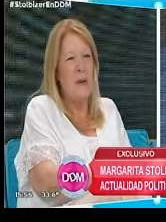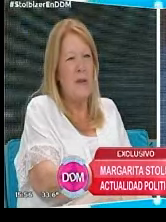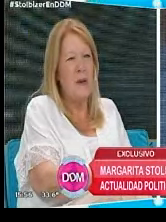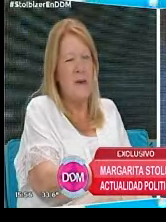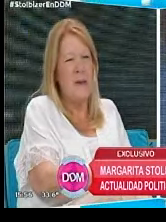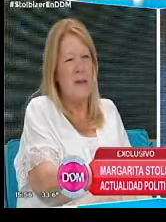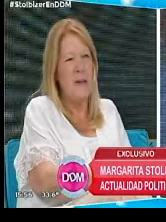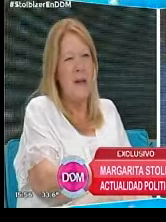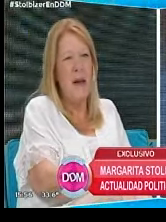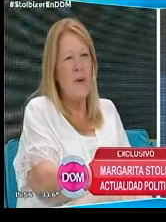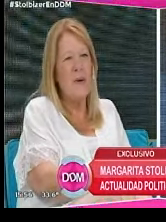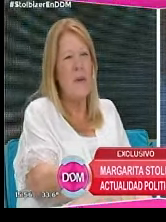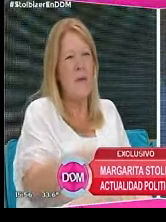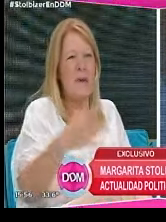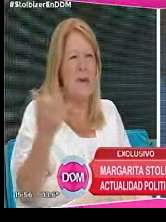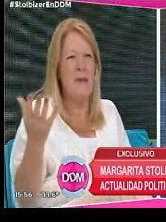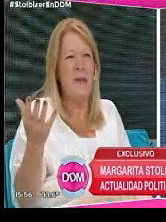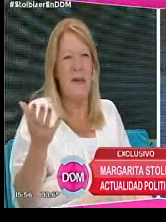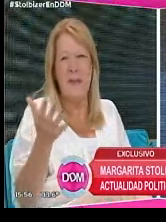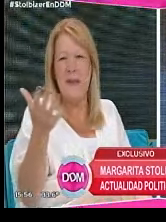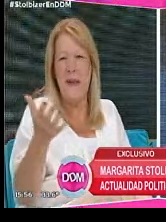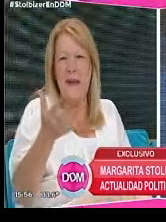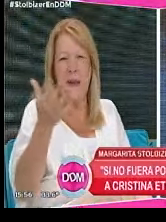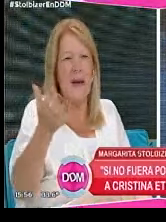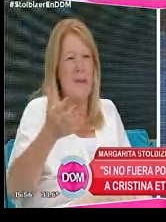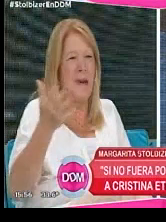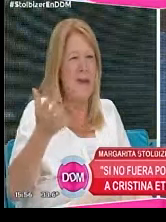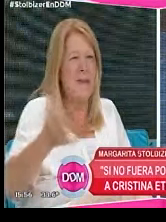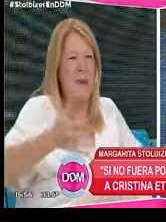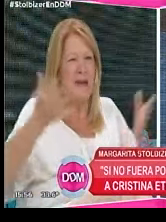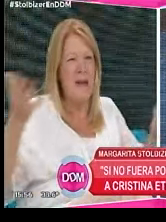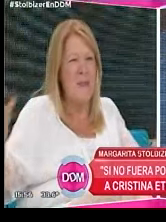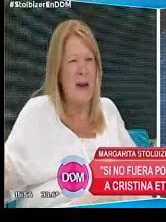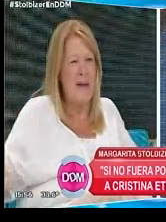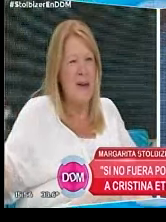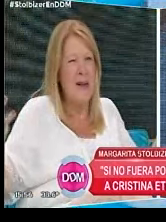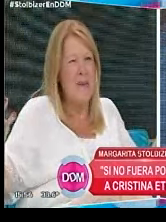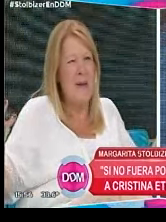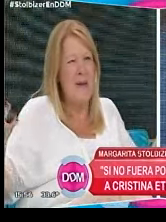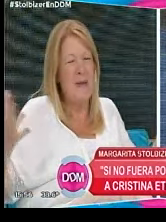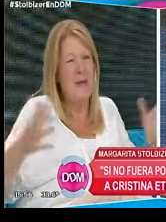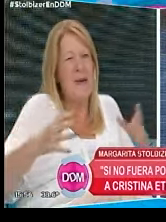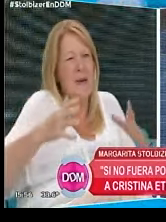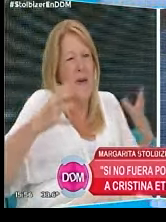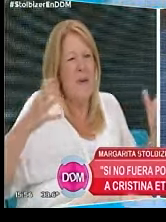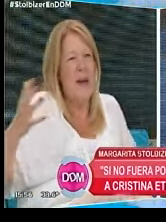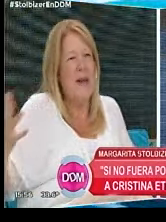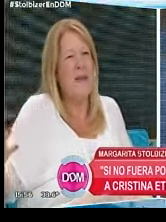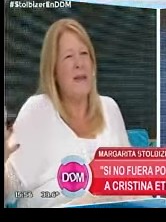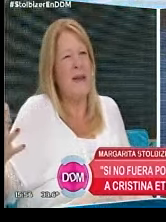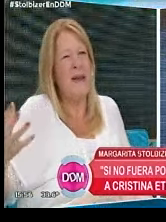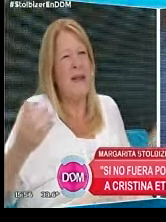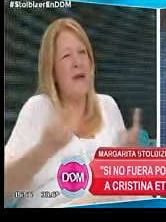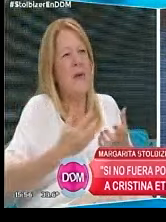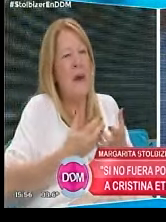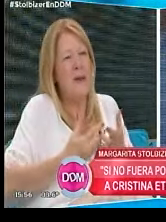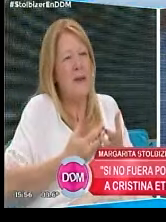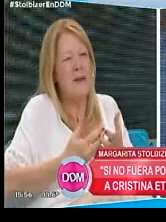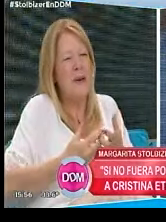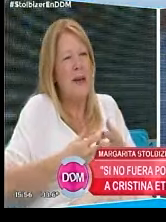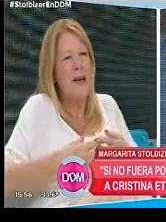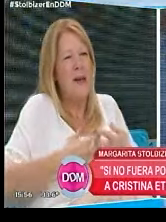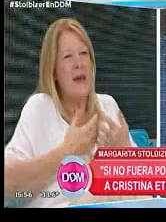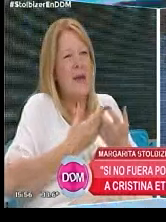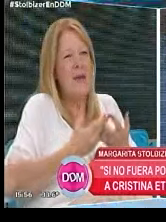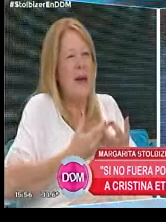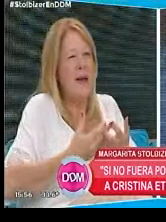las convicciones. Y de algo que estoy convencida es esta idea que Massa expresa como la venida del medio. Yo creo en una Argentina de